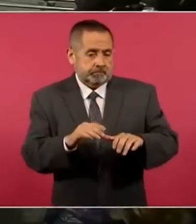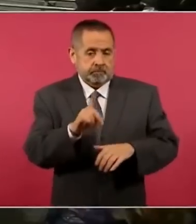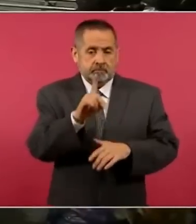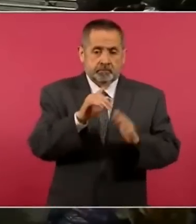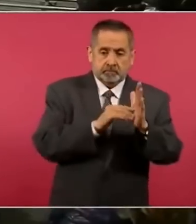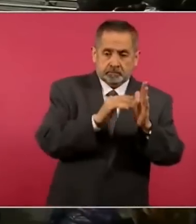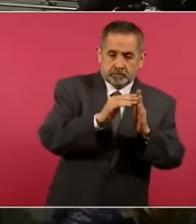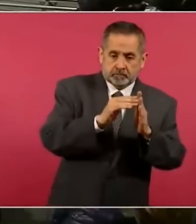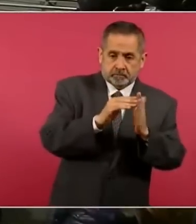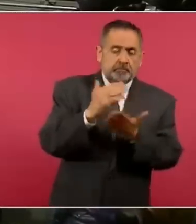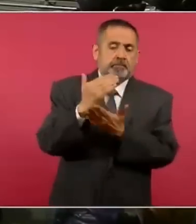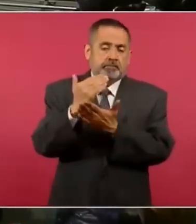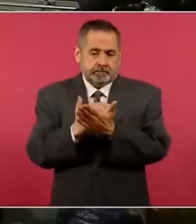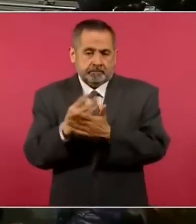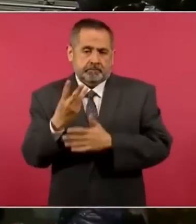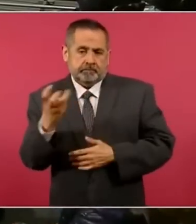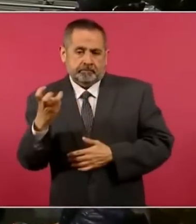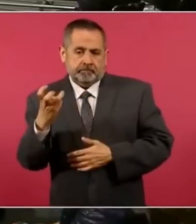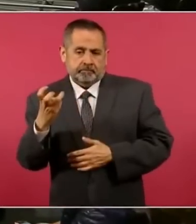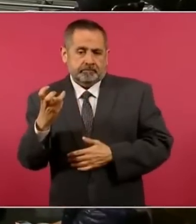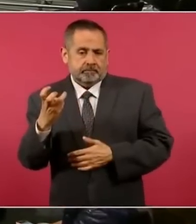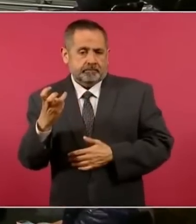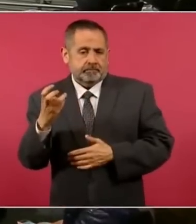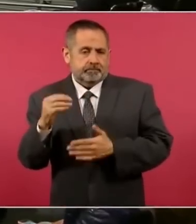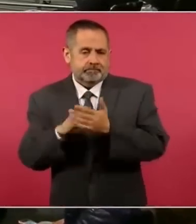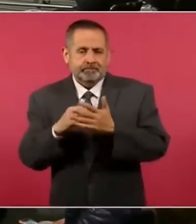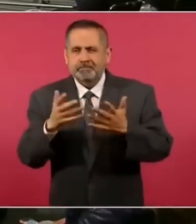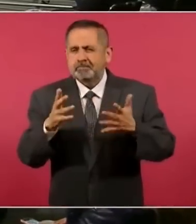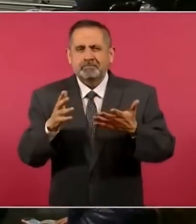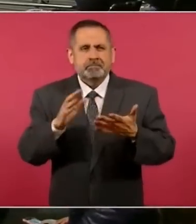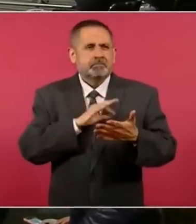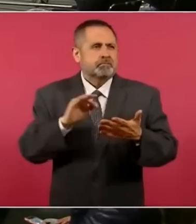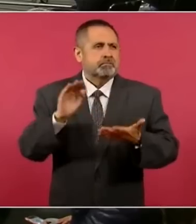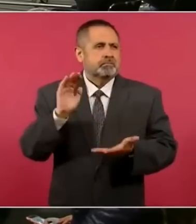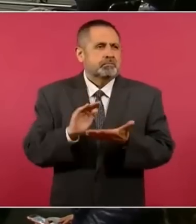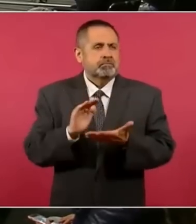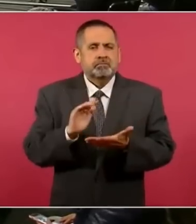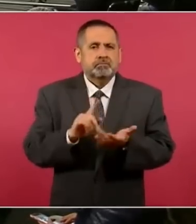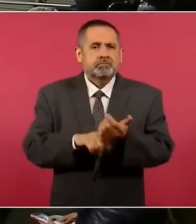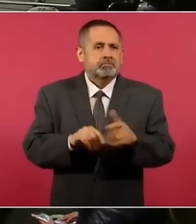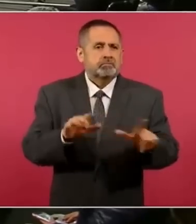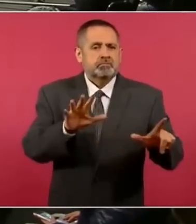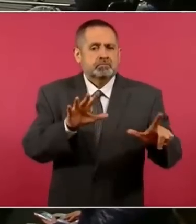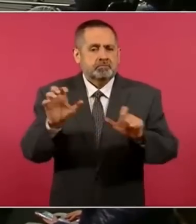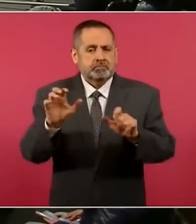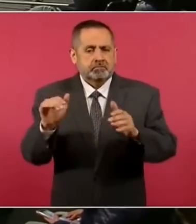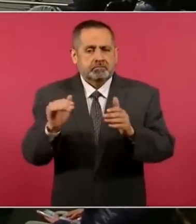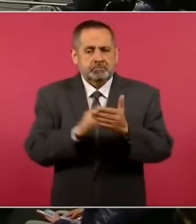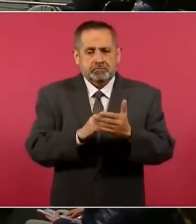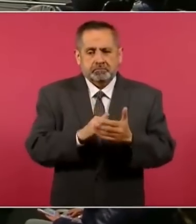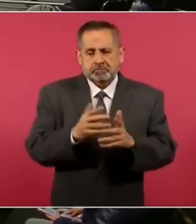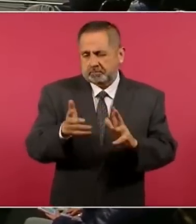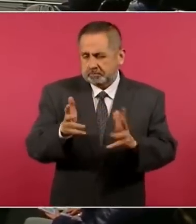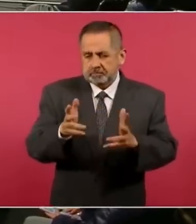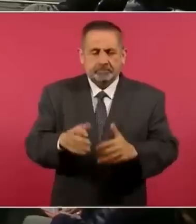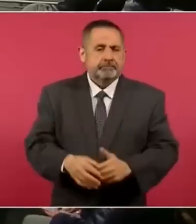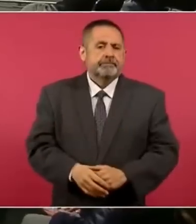estos 300.000, quedarían alrededor de 700.000.